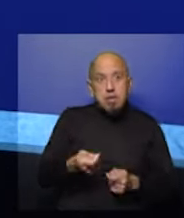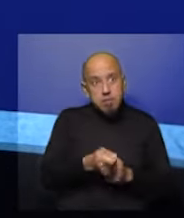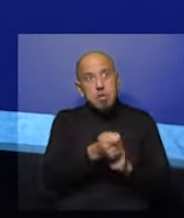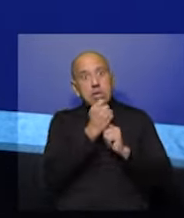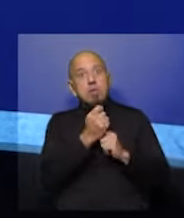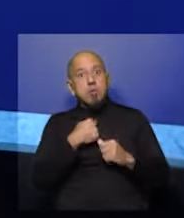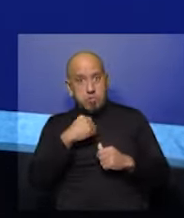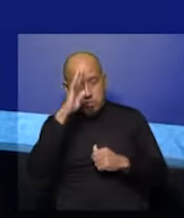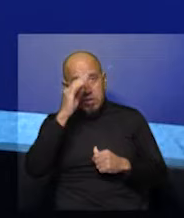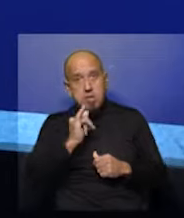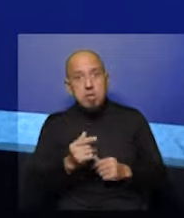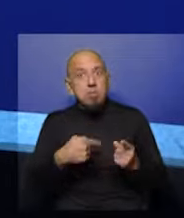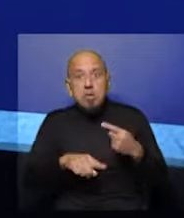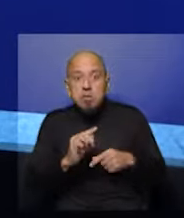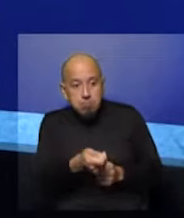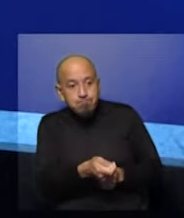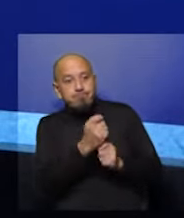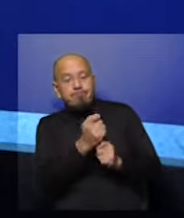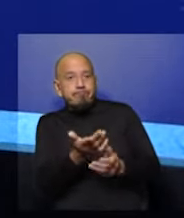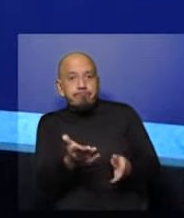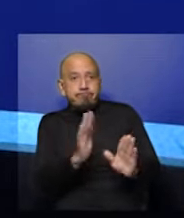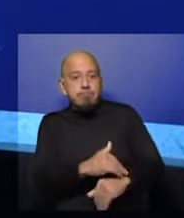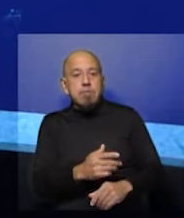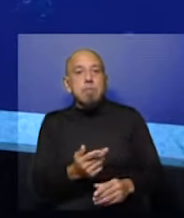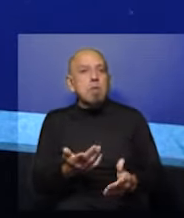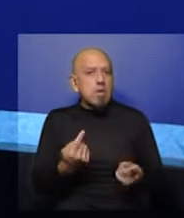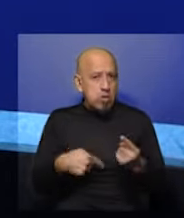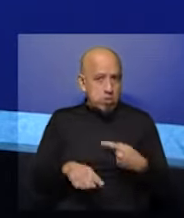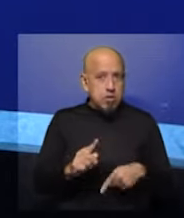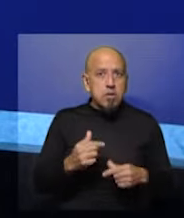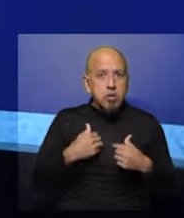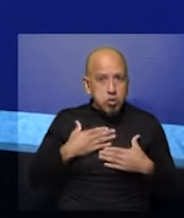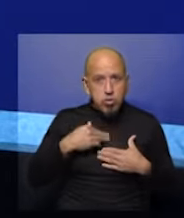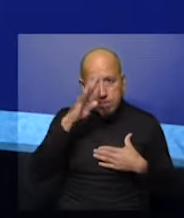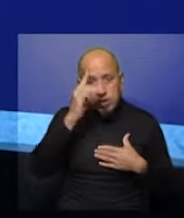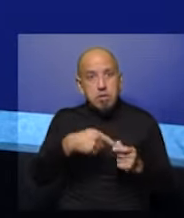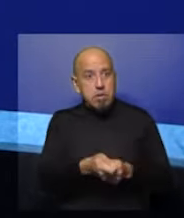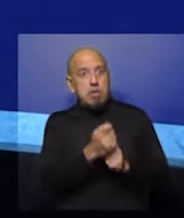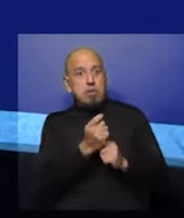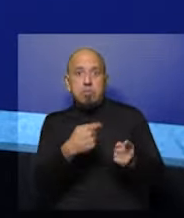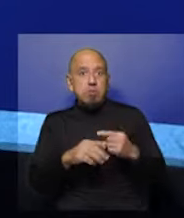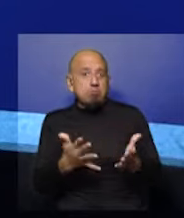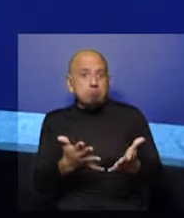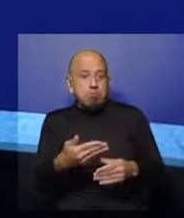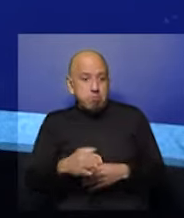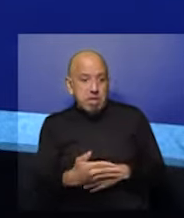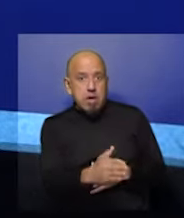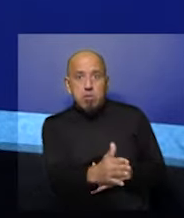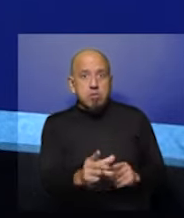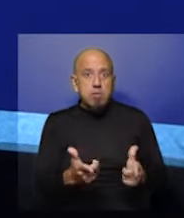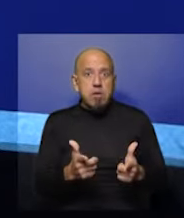aprendido a pescar no sale el pescado es decir aprendí a pescar Pero sigo sin pescado pero aprendí a